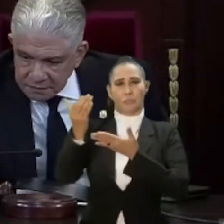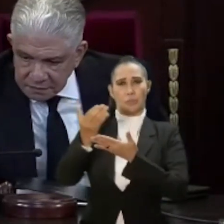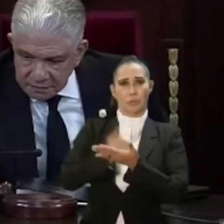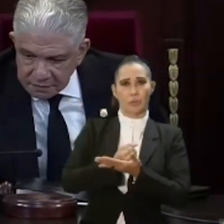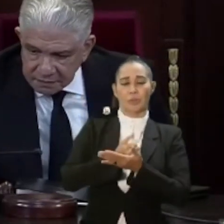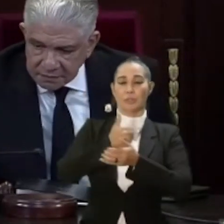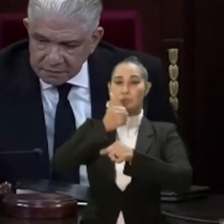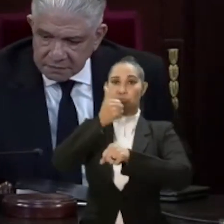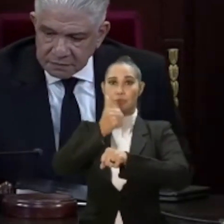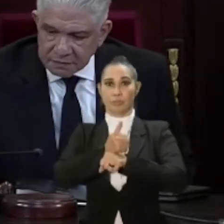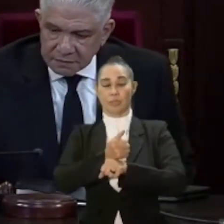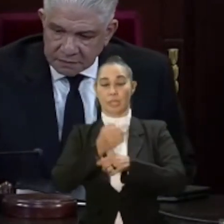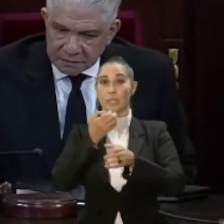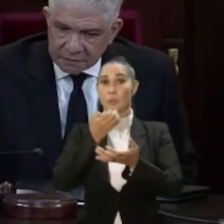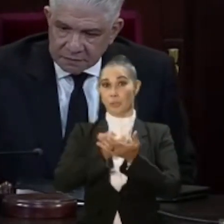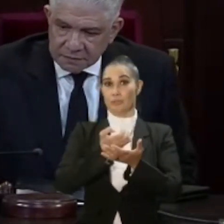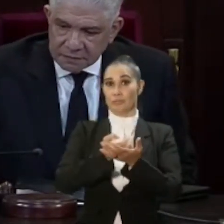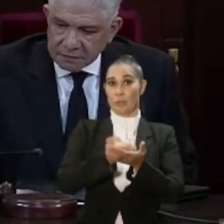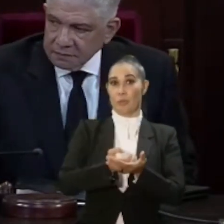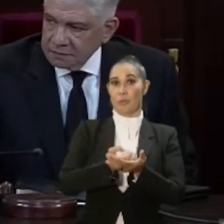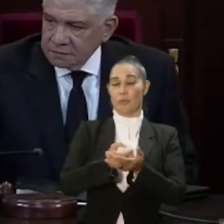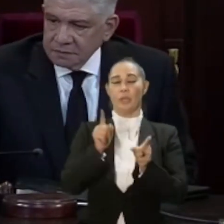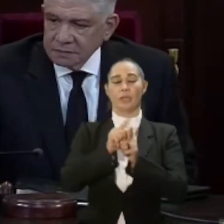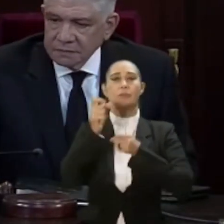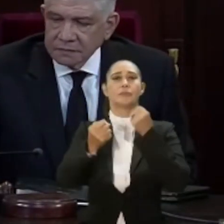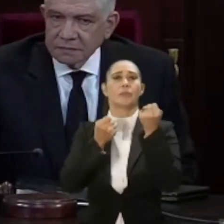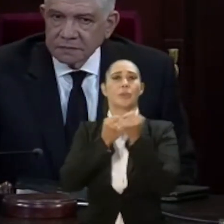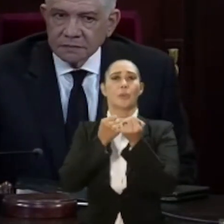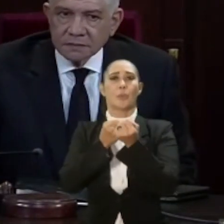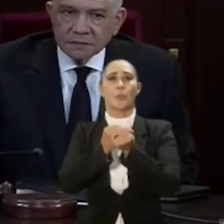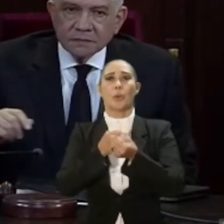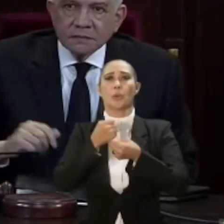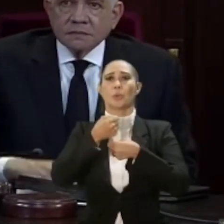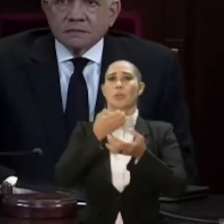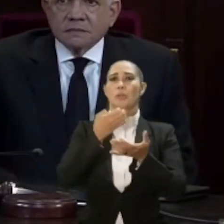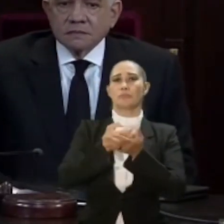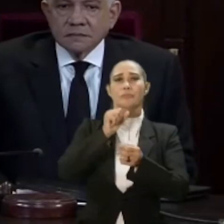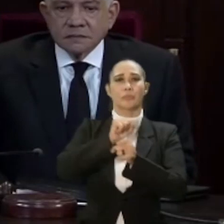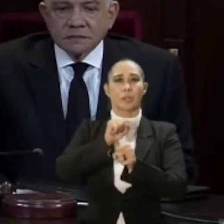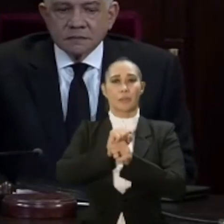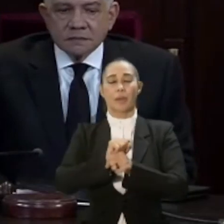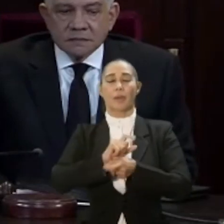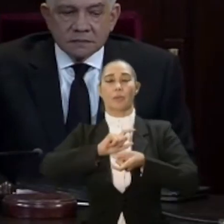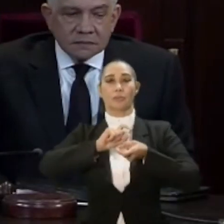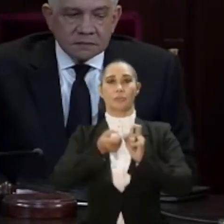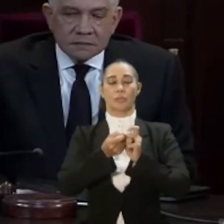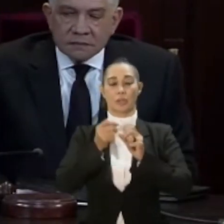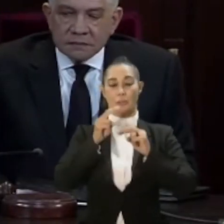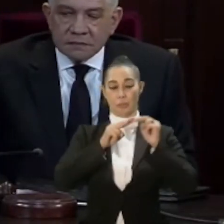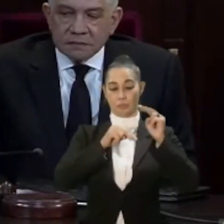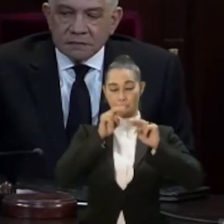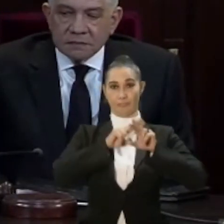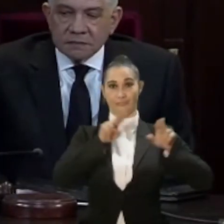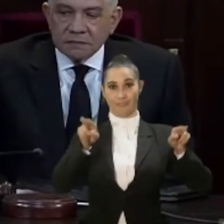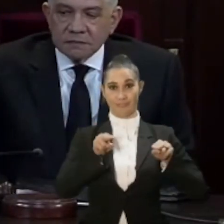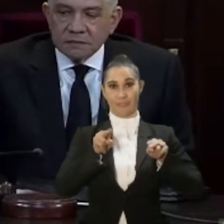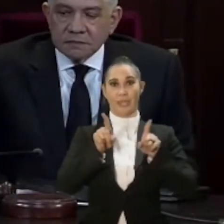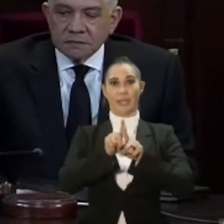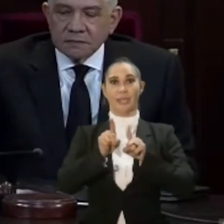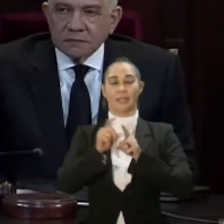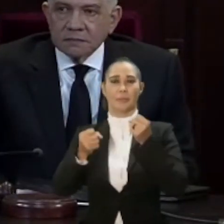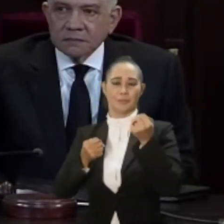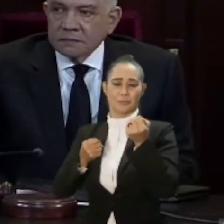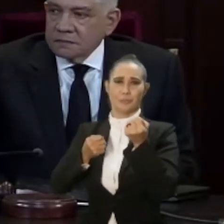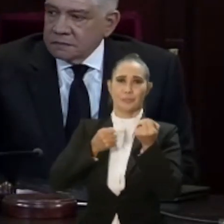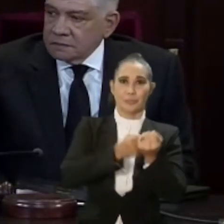y estabilización de nuestra economía, de apoyo a la inversión productiva, a la mejora de nuestra red de infraestructuras, así como el impulso a